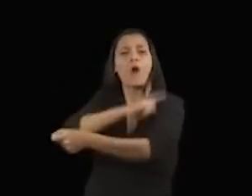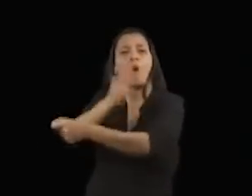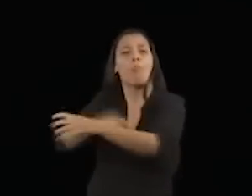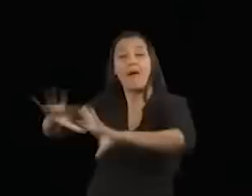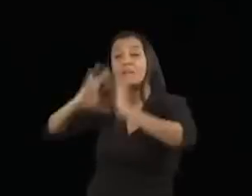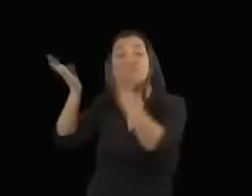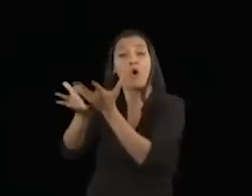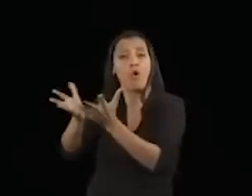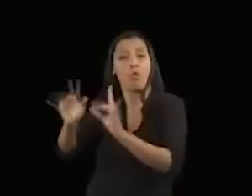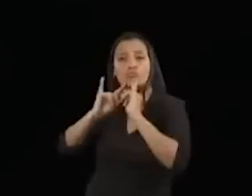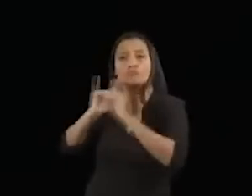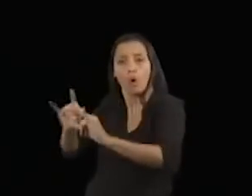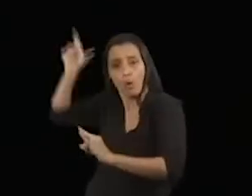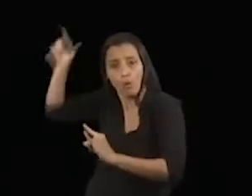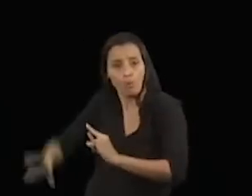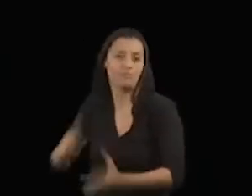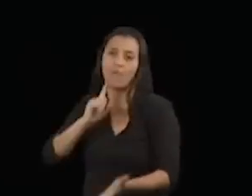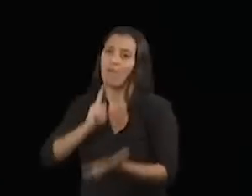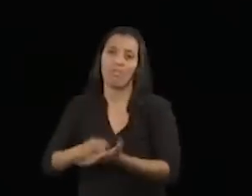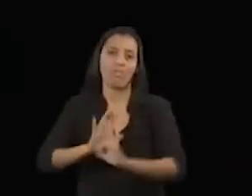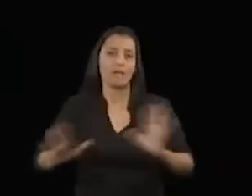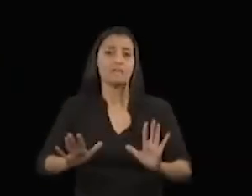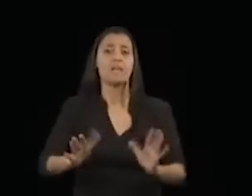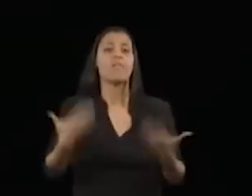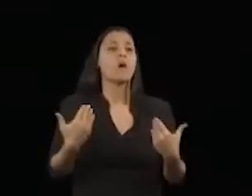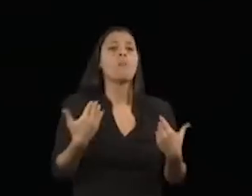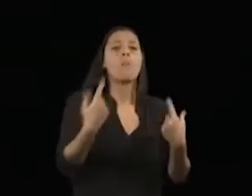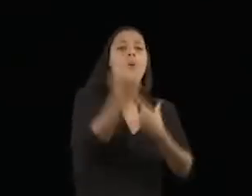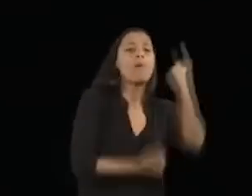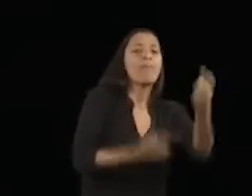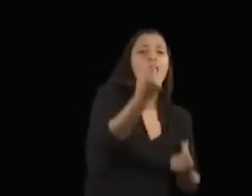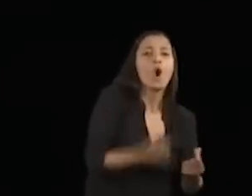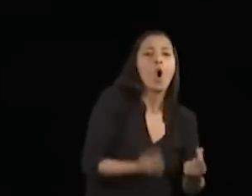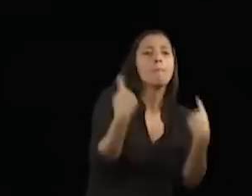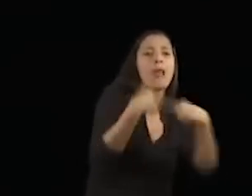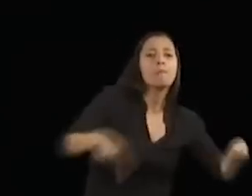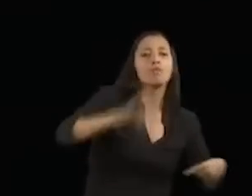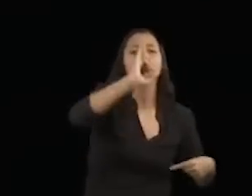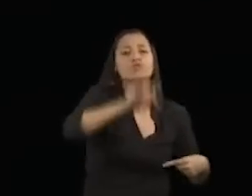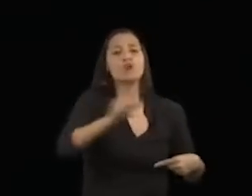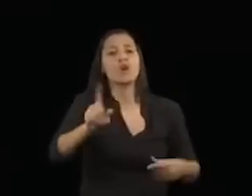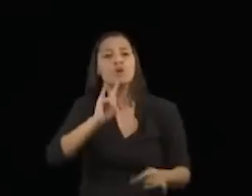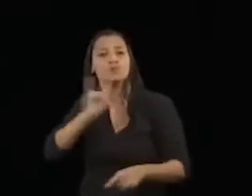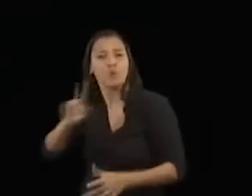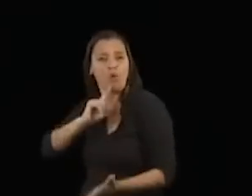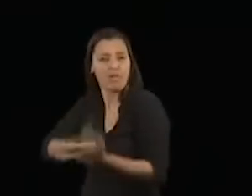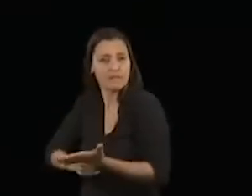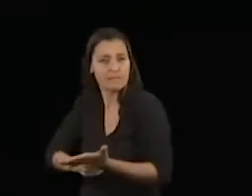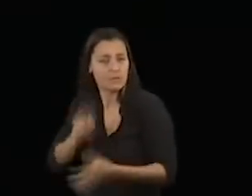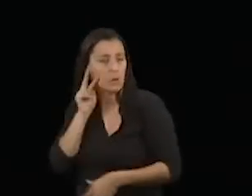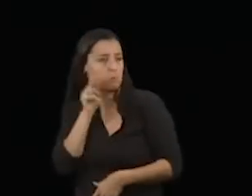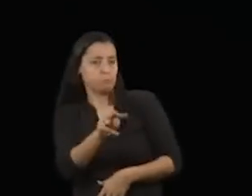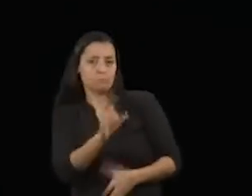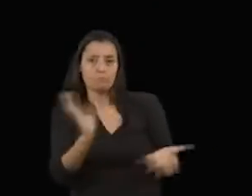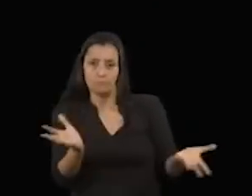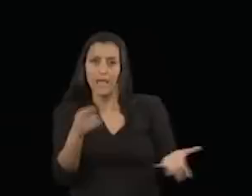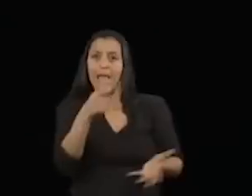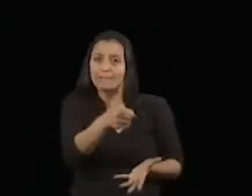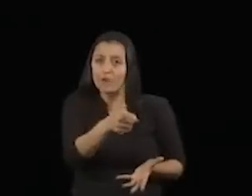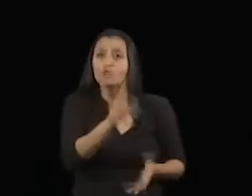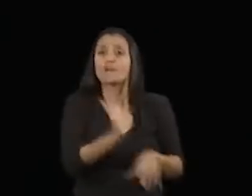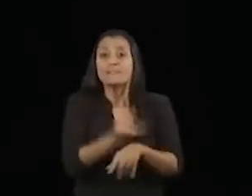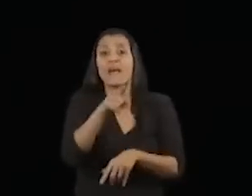fijaba qué se podía comprar o no de un determinado producto. Entonces a alguien le estaba dando